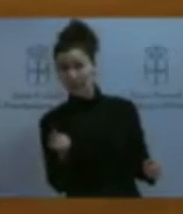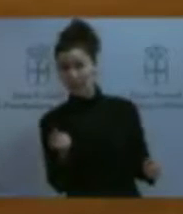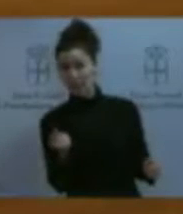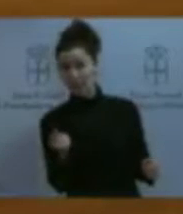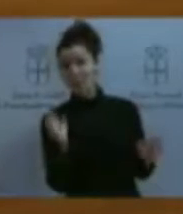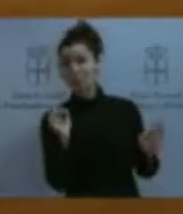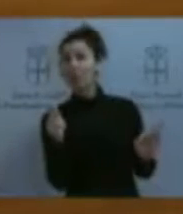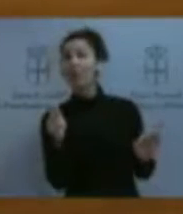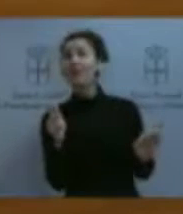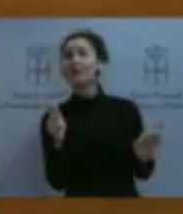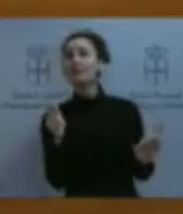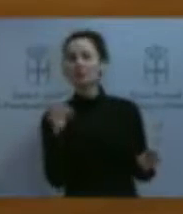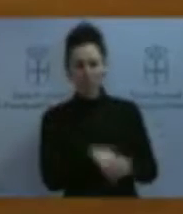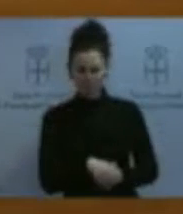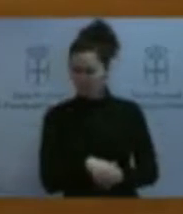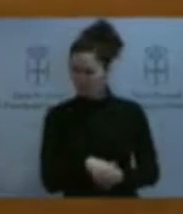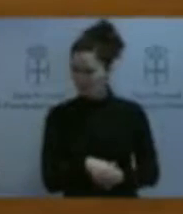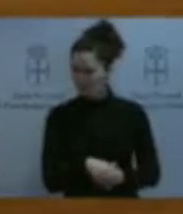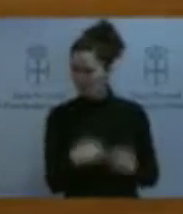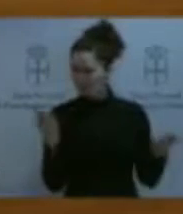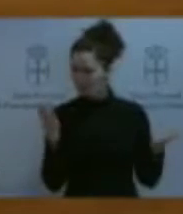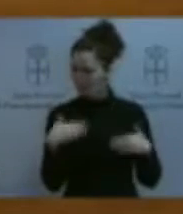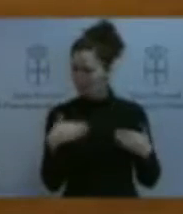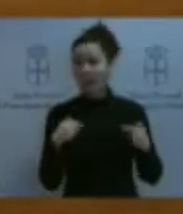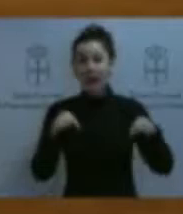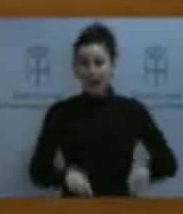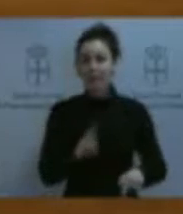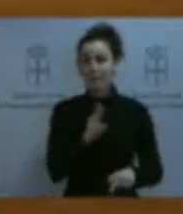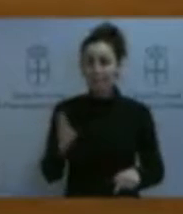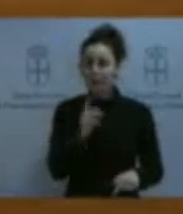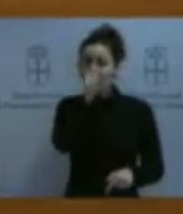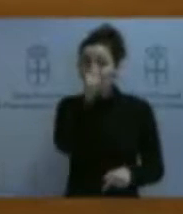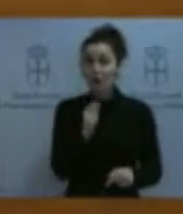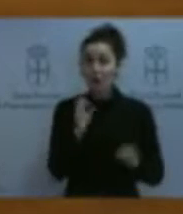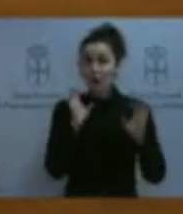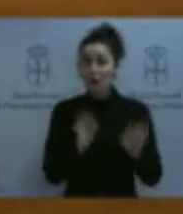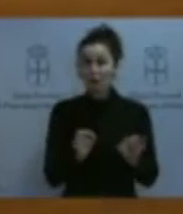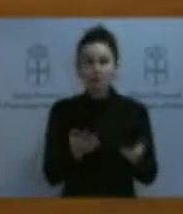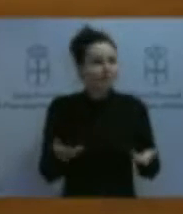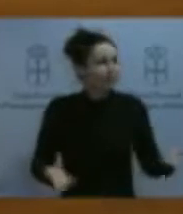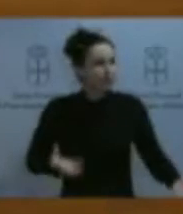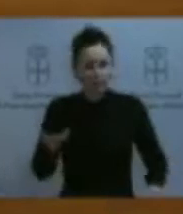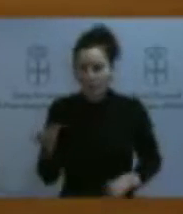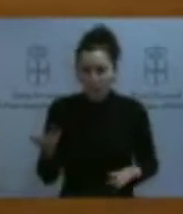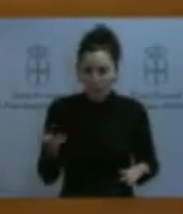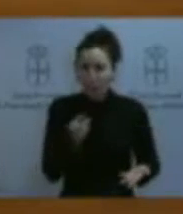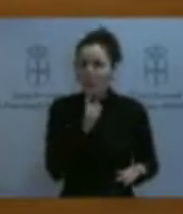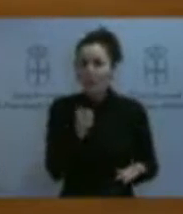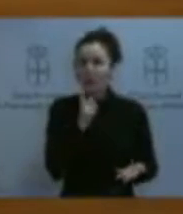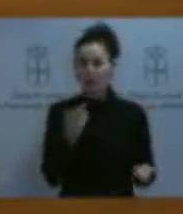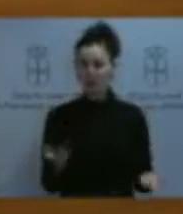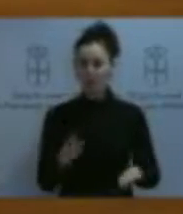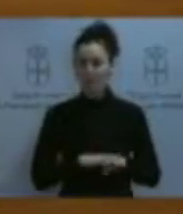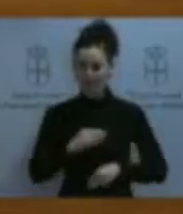Socialista hicieron una ley de voto rogado, unas medidas de voto rogado, que en la práctica consiguieron que el 95% de los inmigrantes